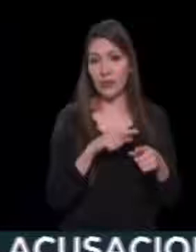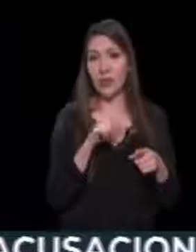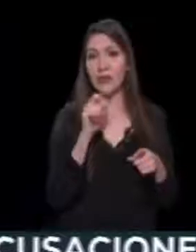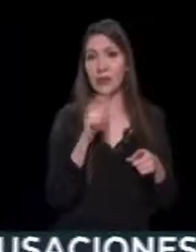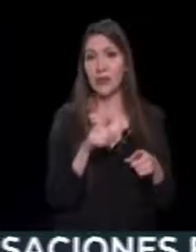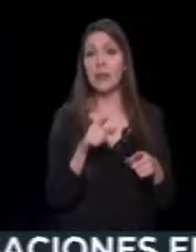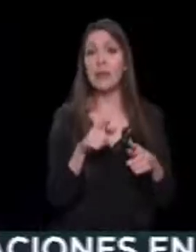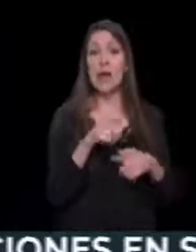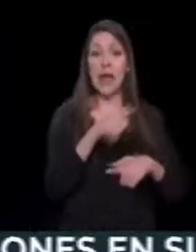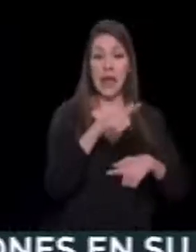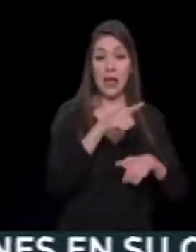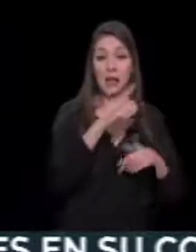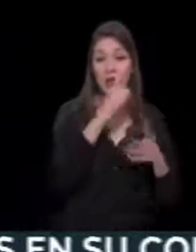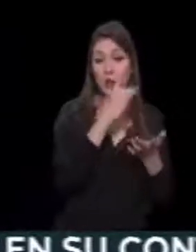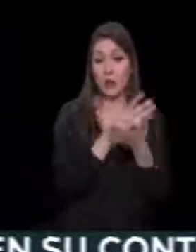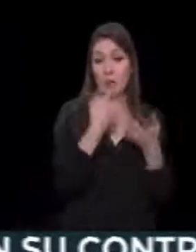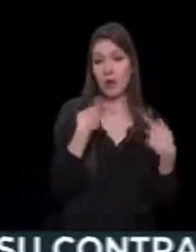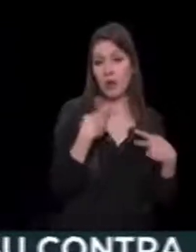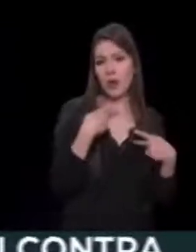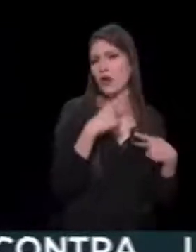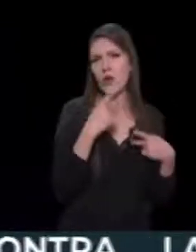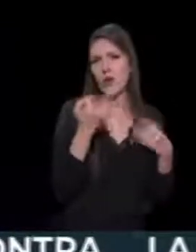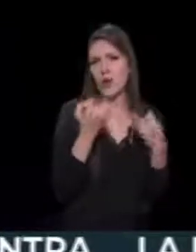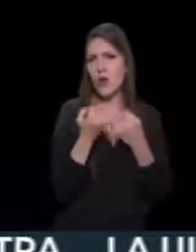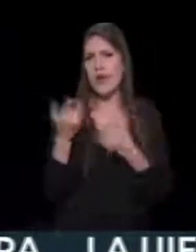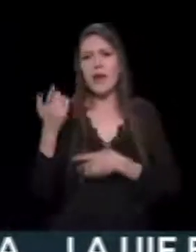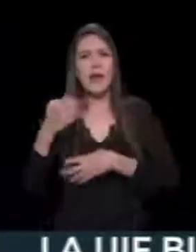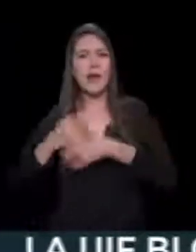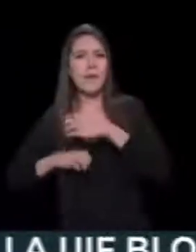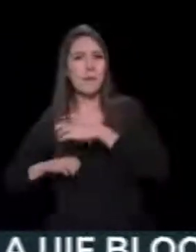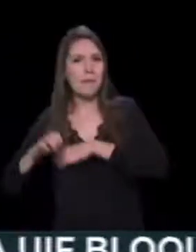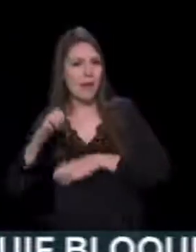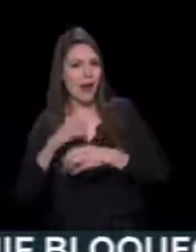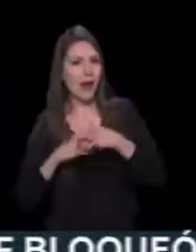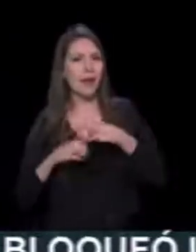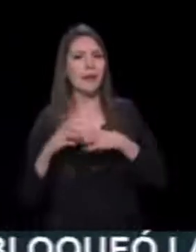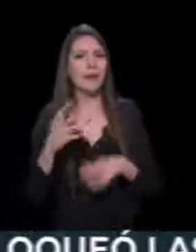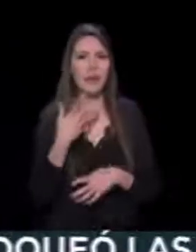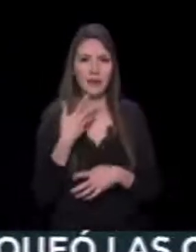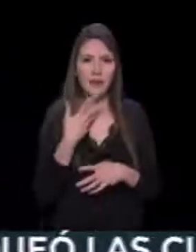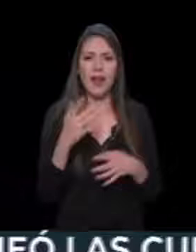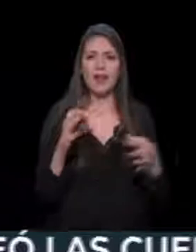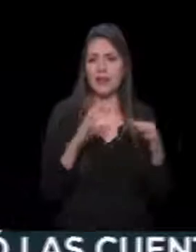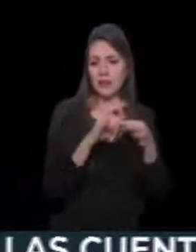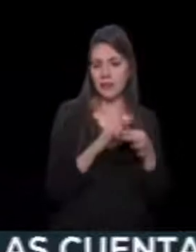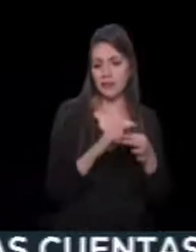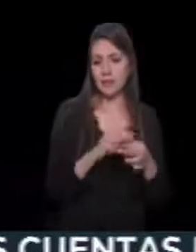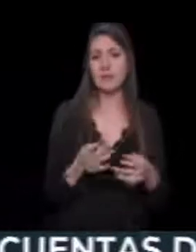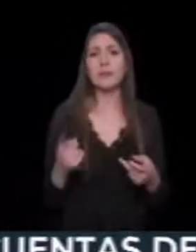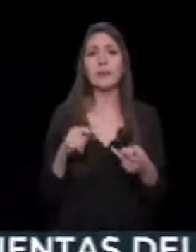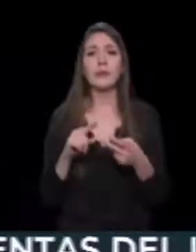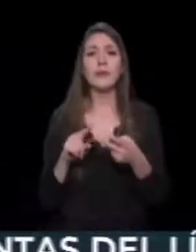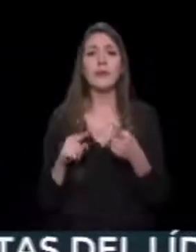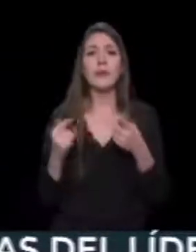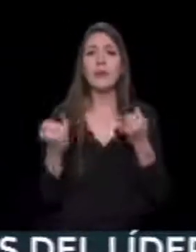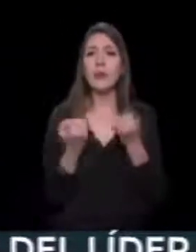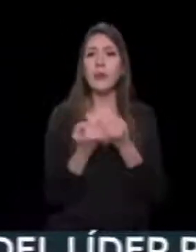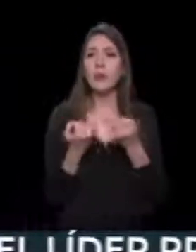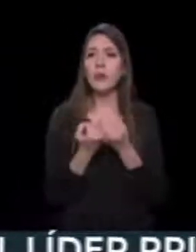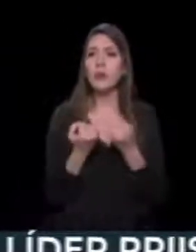las empresas que generan esta situación de corrupción. Ataca el problema que hemos conocido muchas